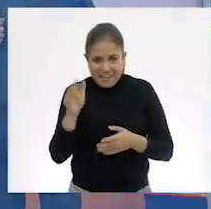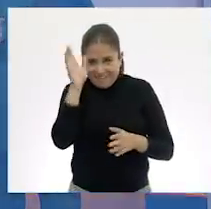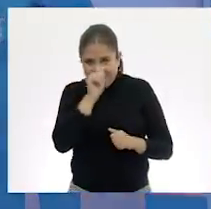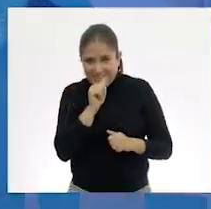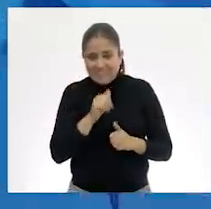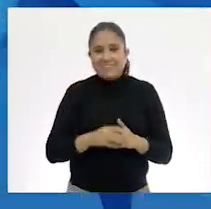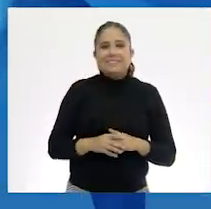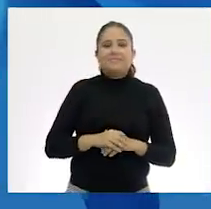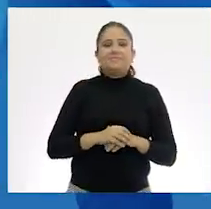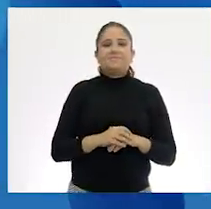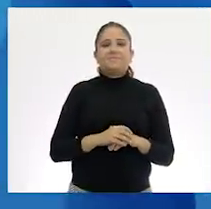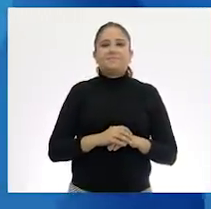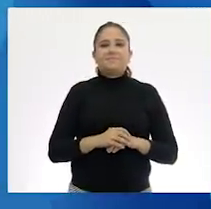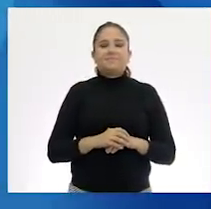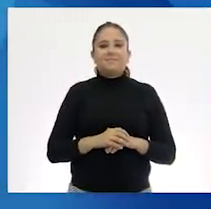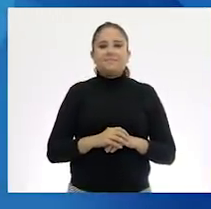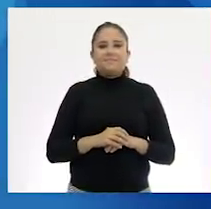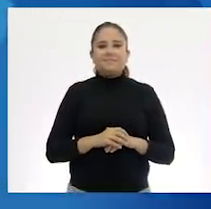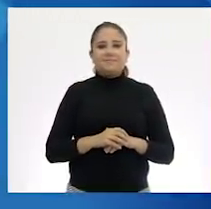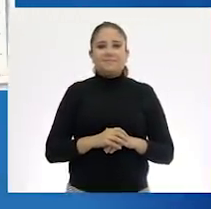analizarlo. Muy bien.